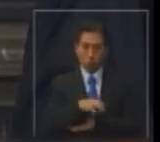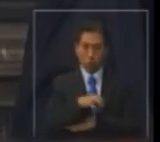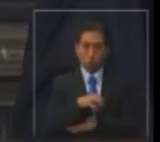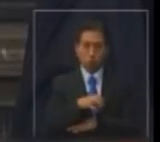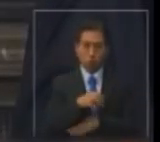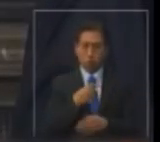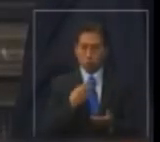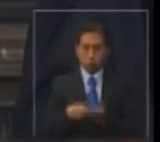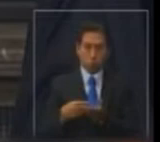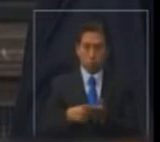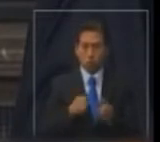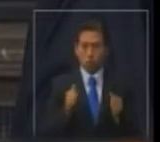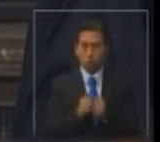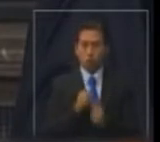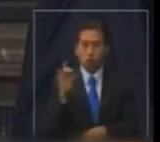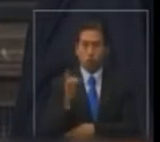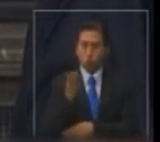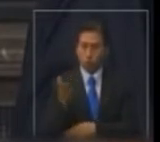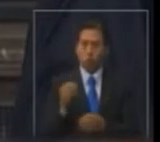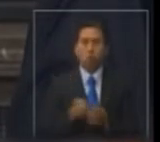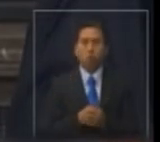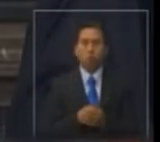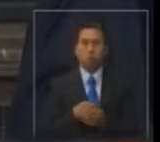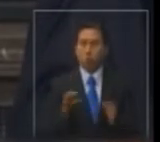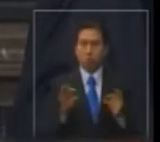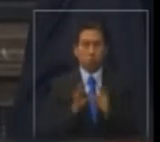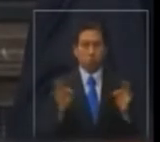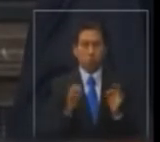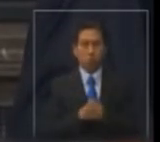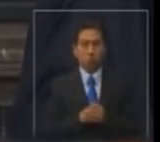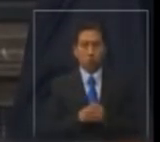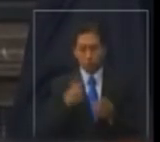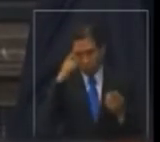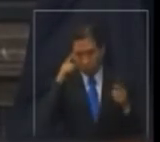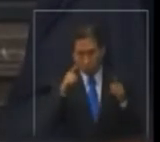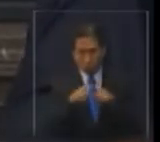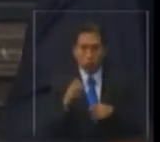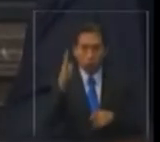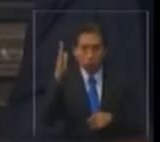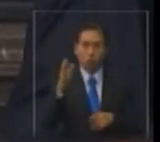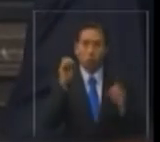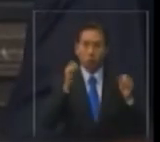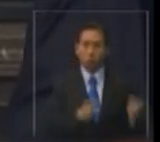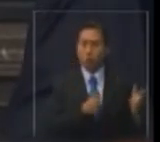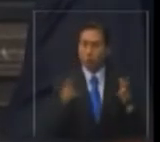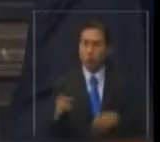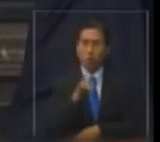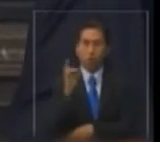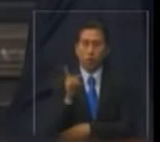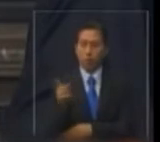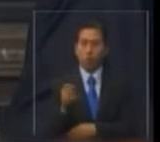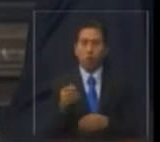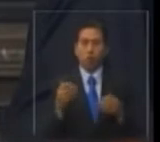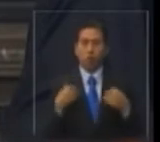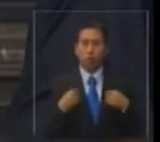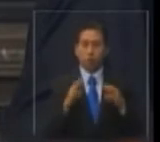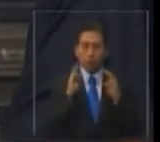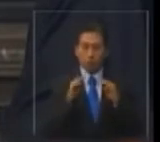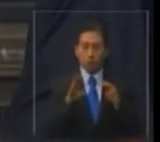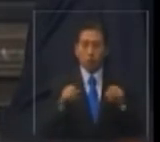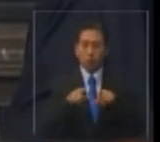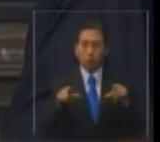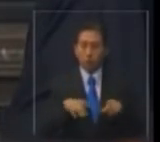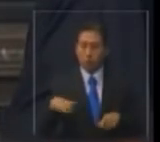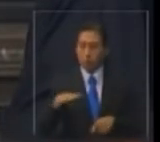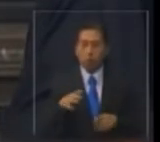de negociar con Bolivia con el fin de llegar a un acuerdo por el que se conceda a Bolivia pleno acceso soberano